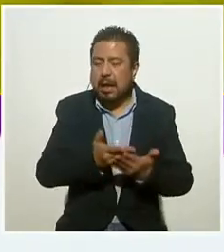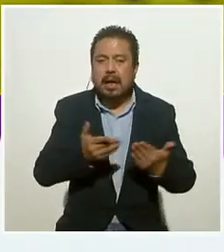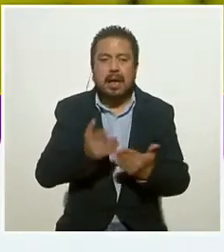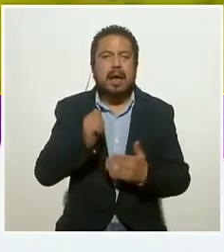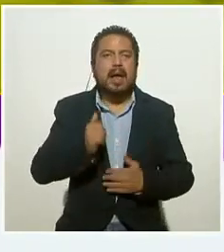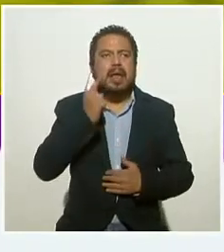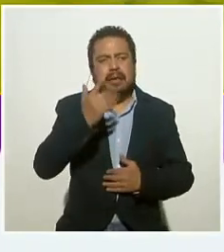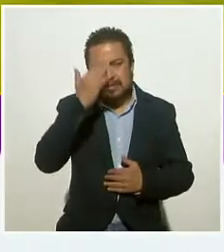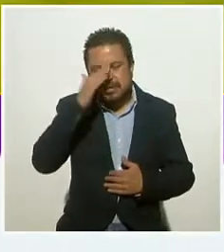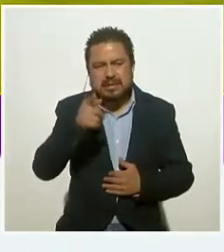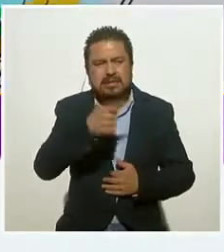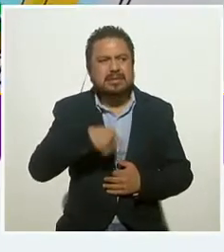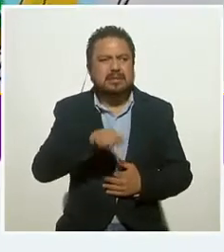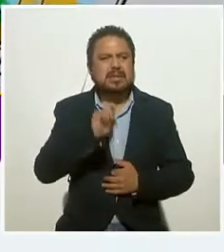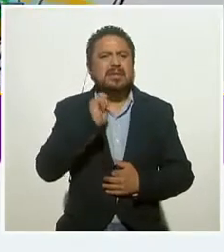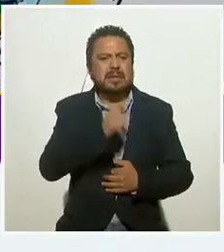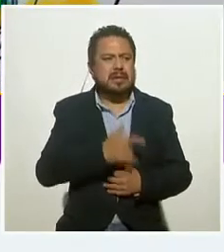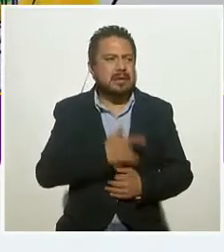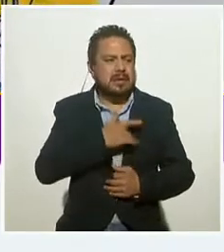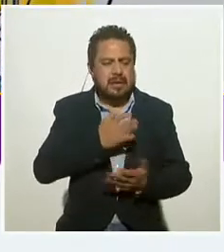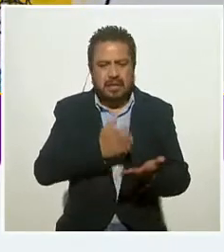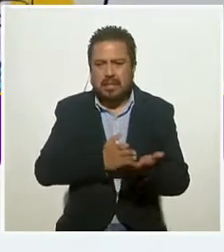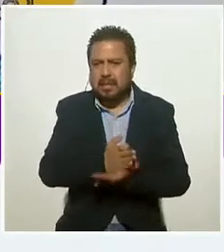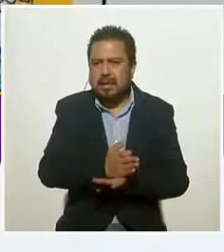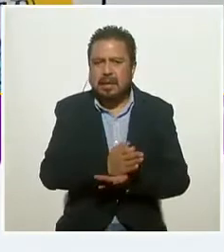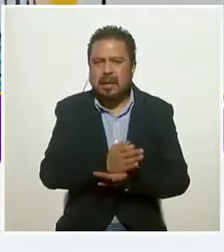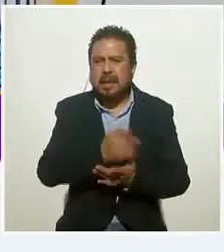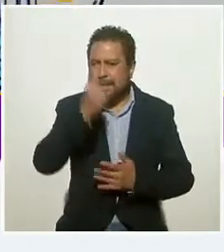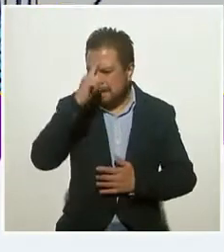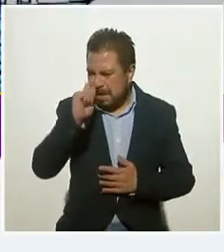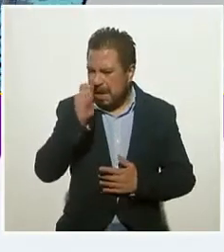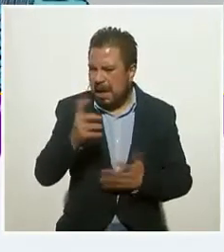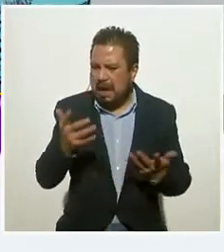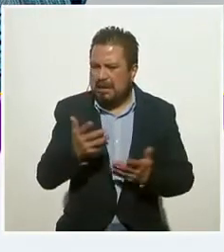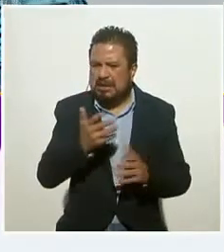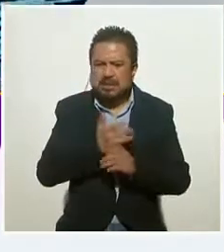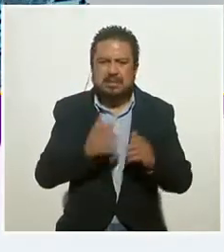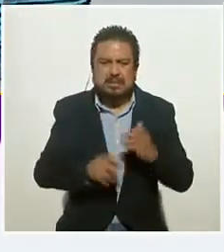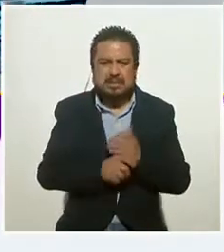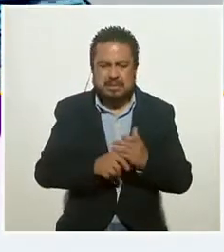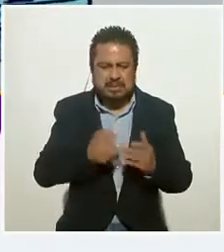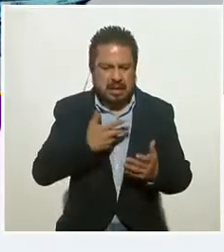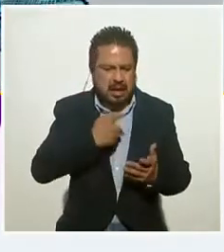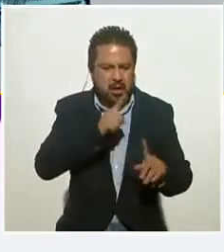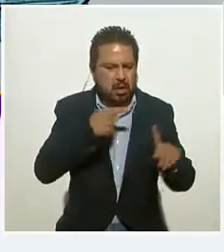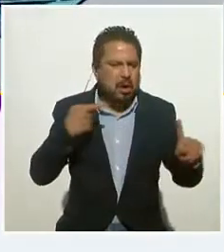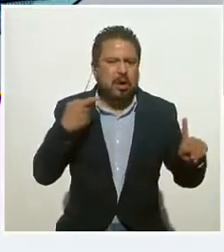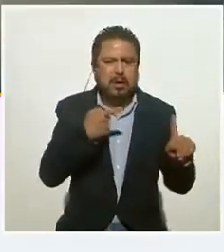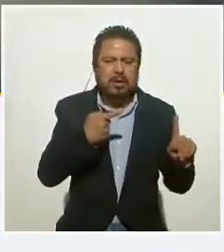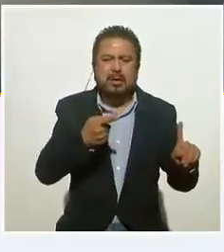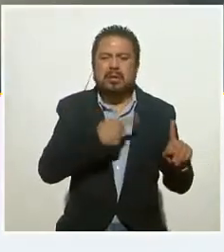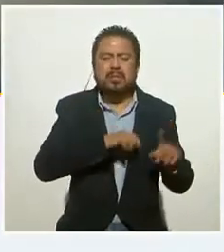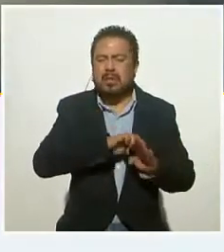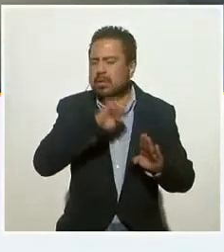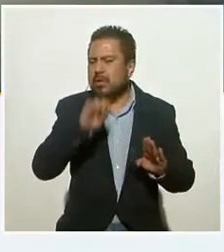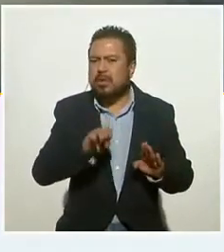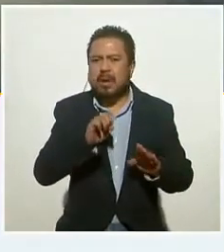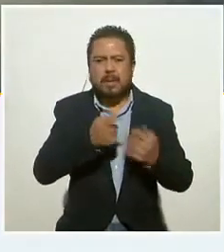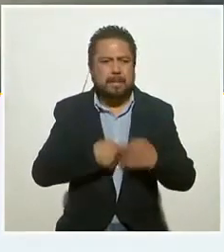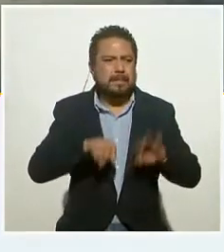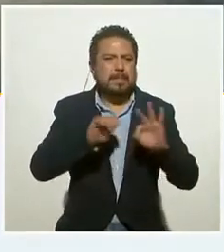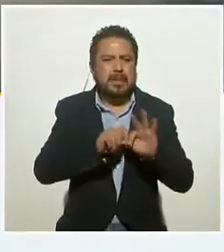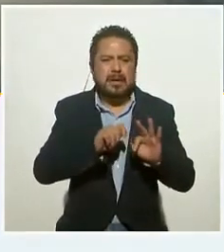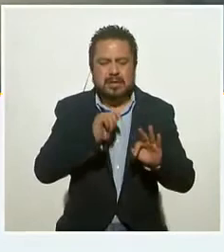que sabemos es que el sentido de dirección, de para qué hacemos las cosas, de tener un propósito, es, por ejemplo, uno de los